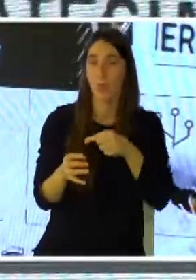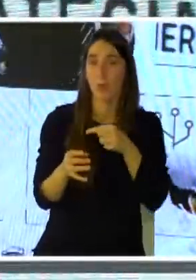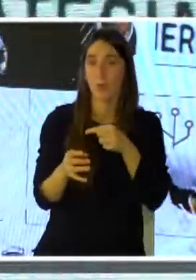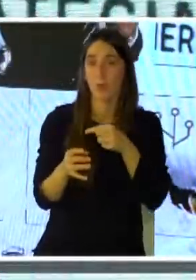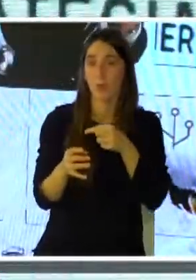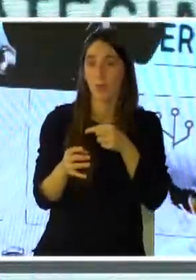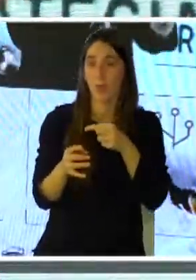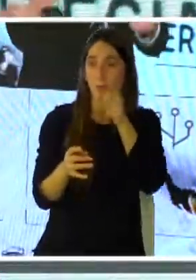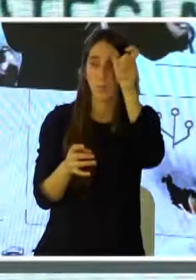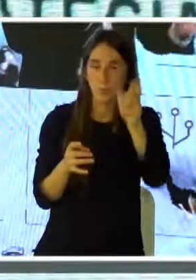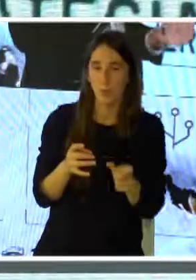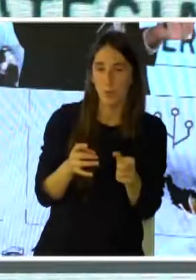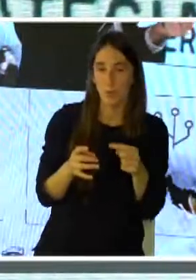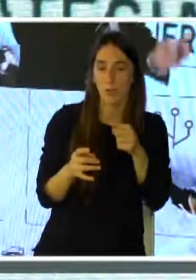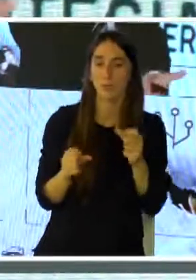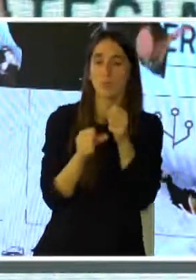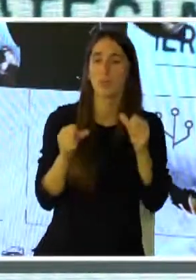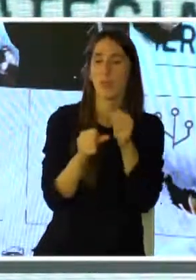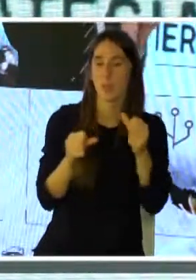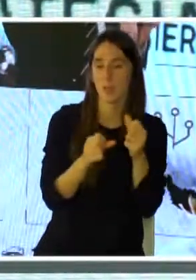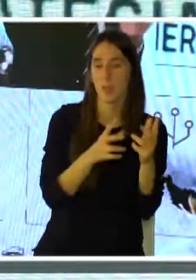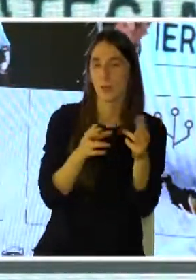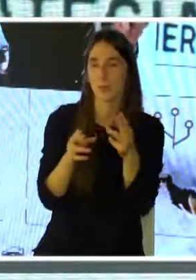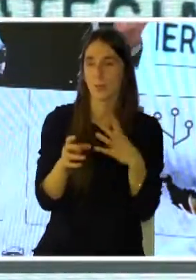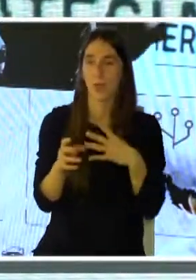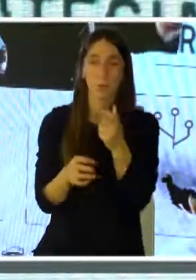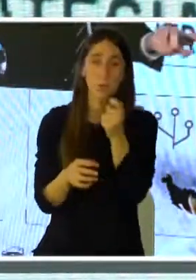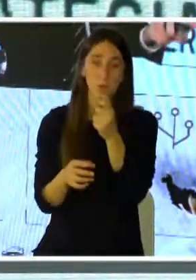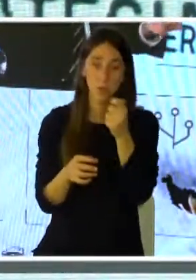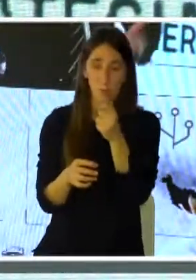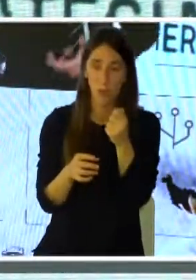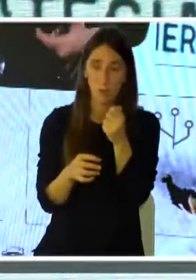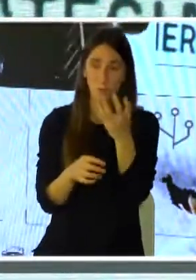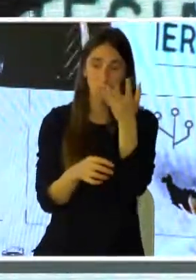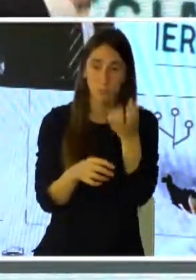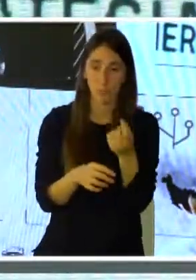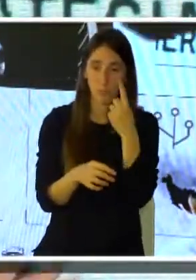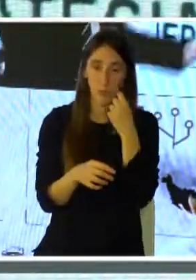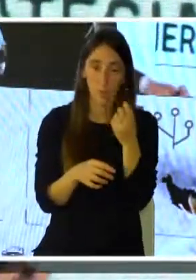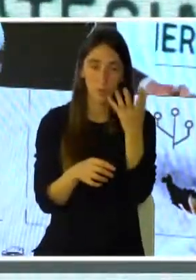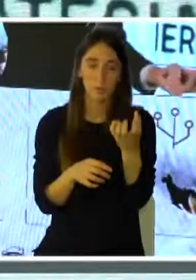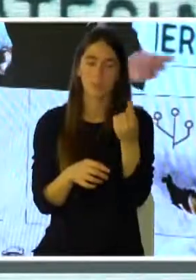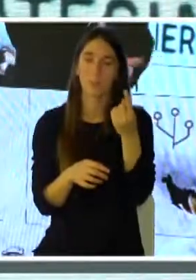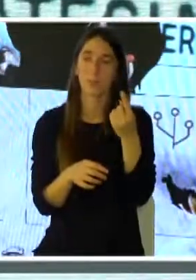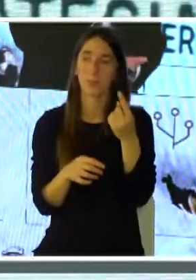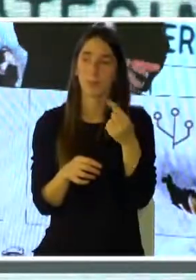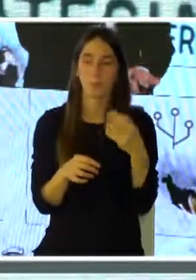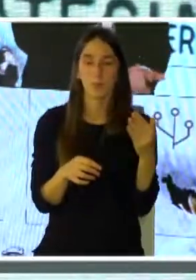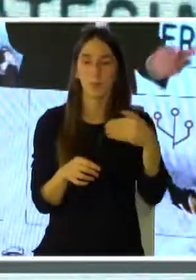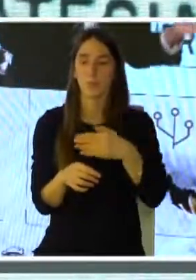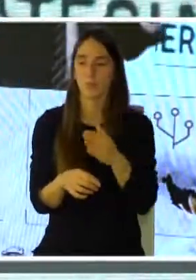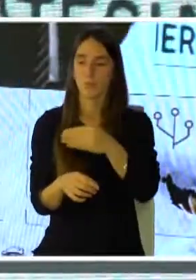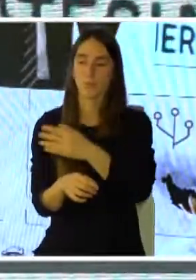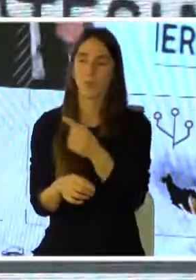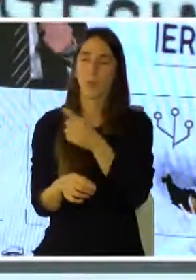tienen cada una de las personas que están haciendo esas tareas, porque tienen un dispositivo móvil que se loguean, y luego se va registrando todos los movimientos, que